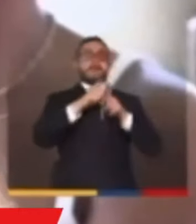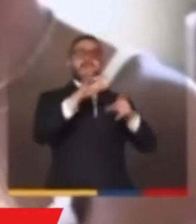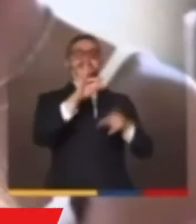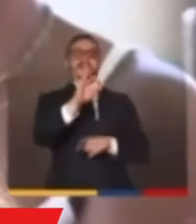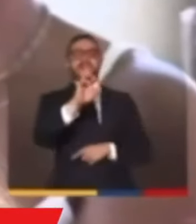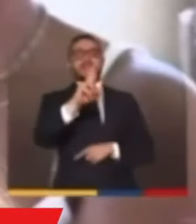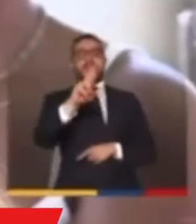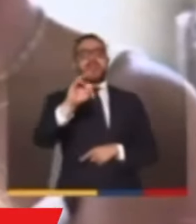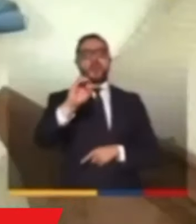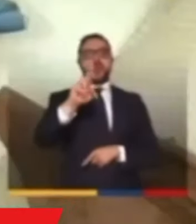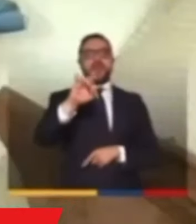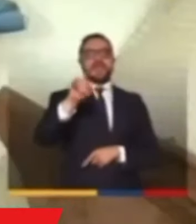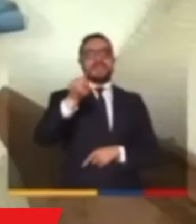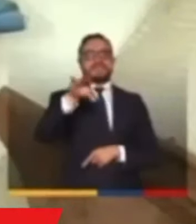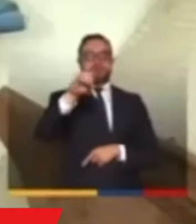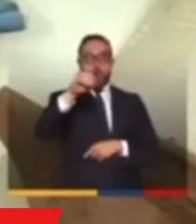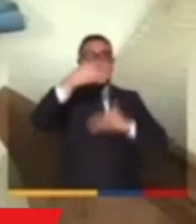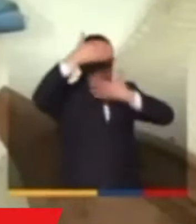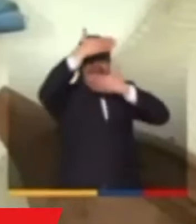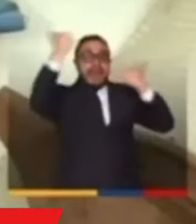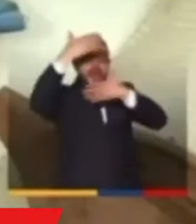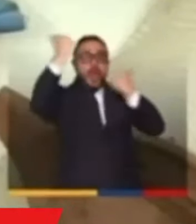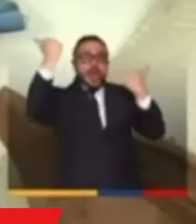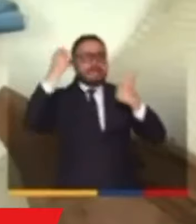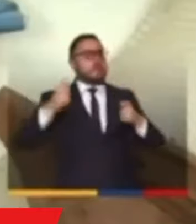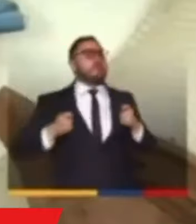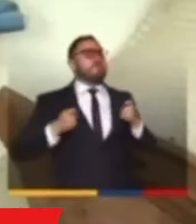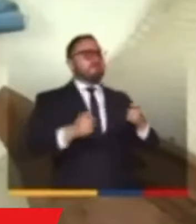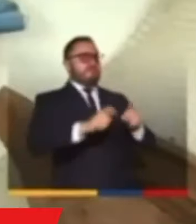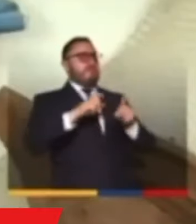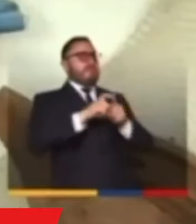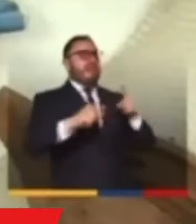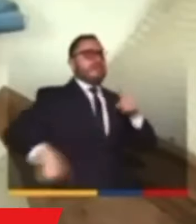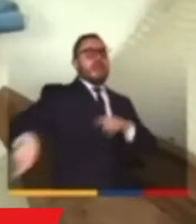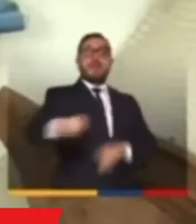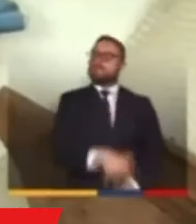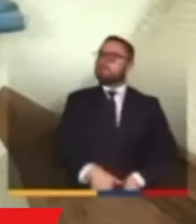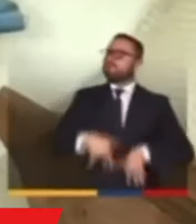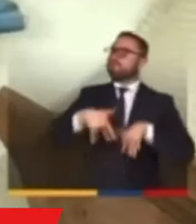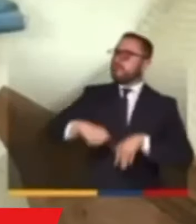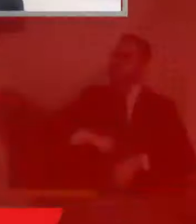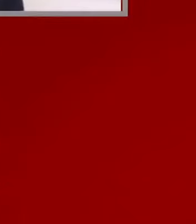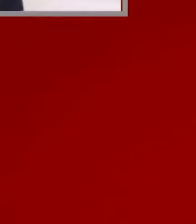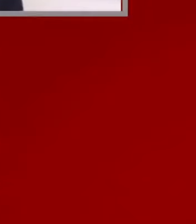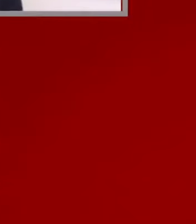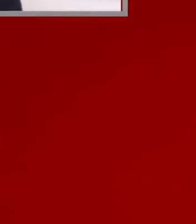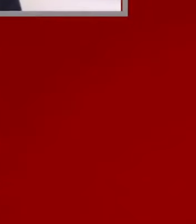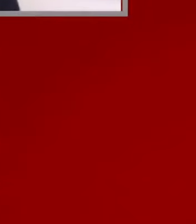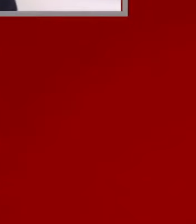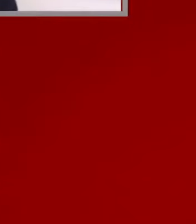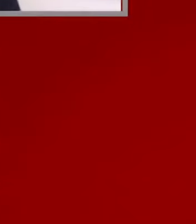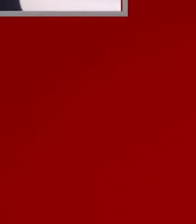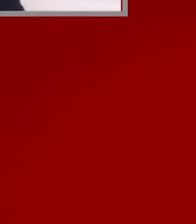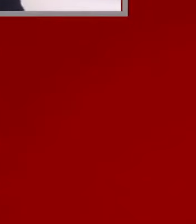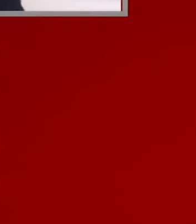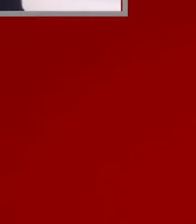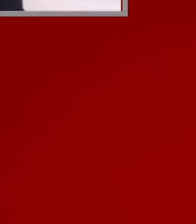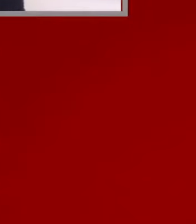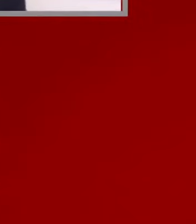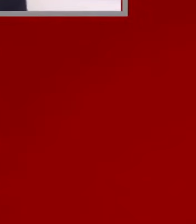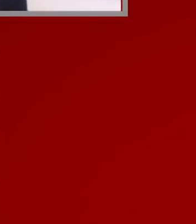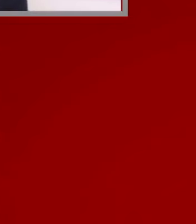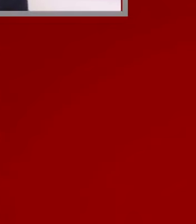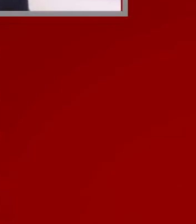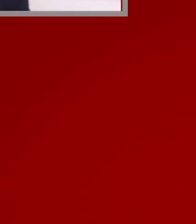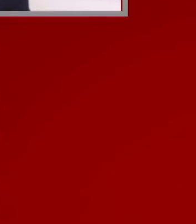criminalización del derecho genuino a protestar y a decir basta. Uy,